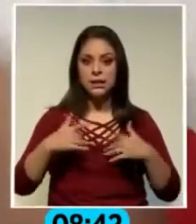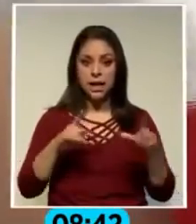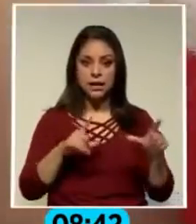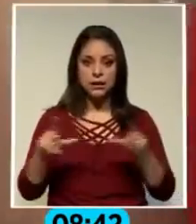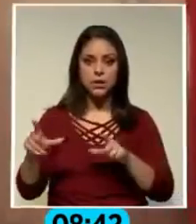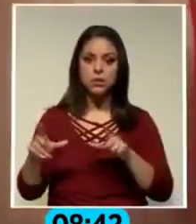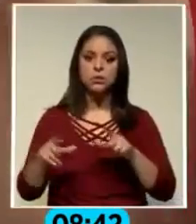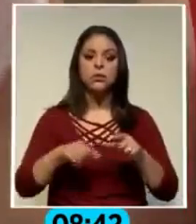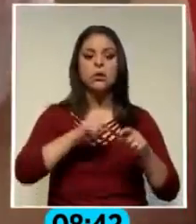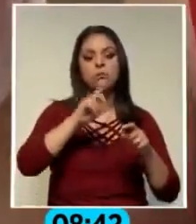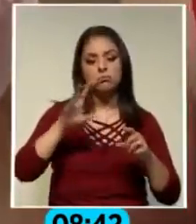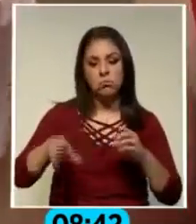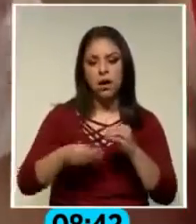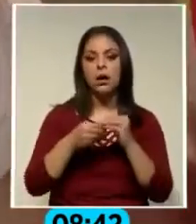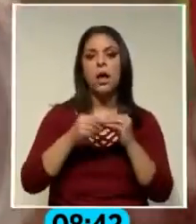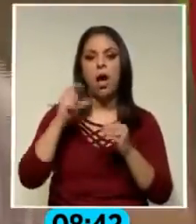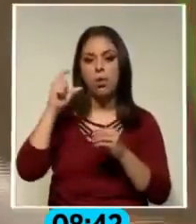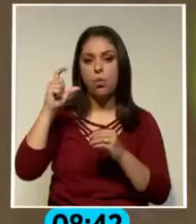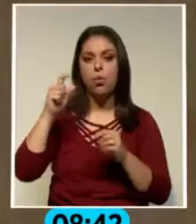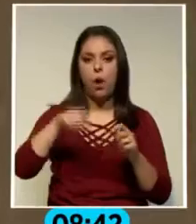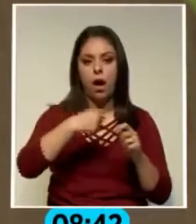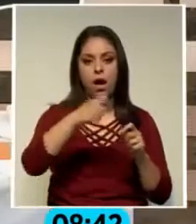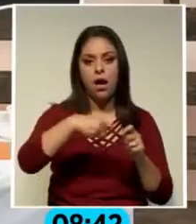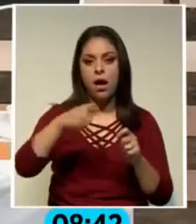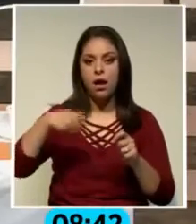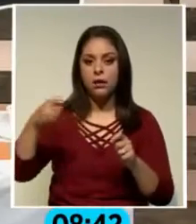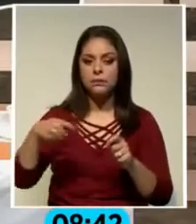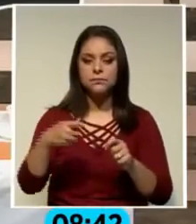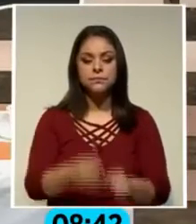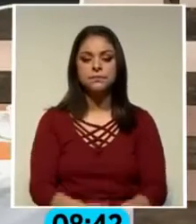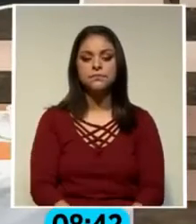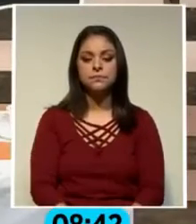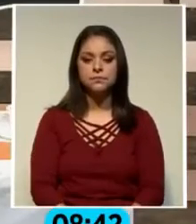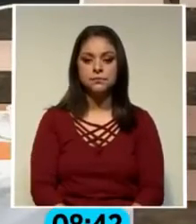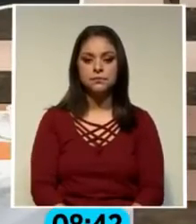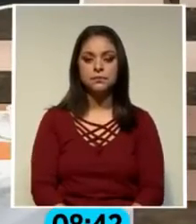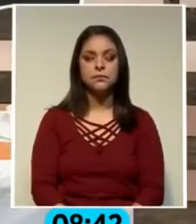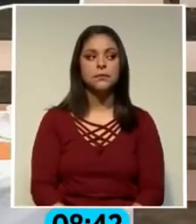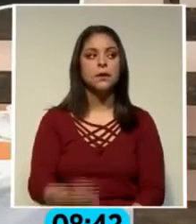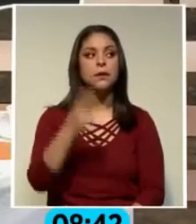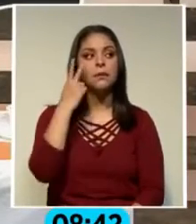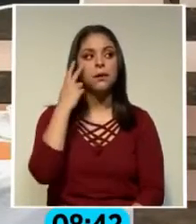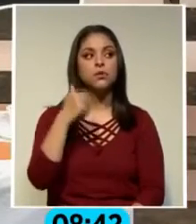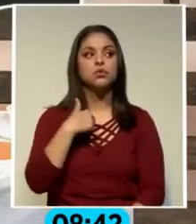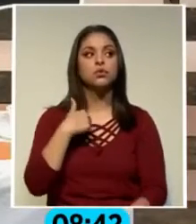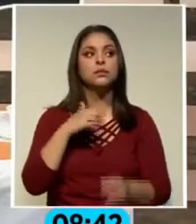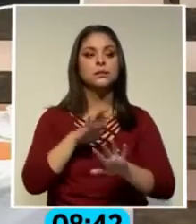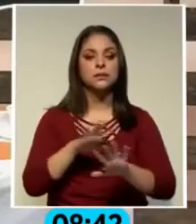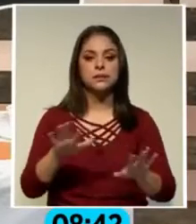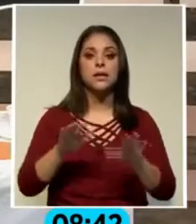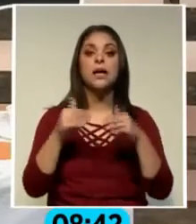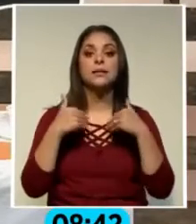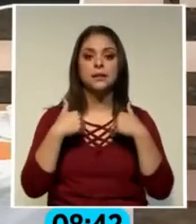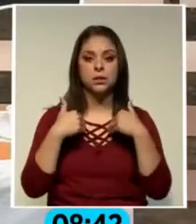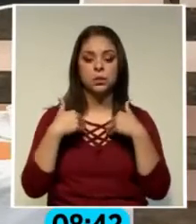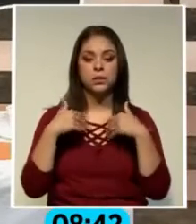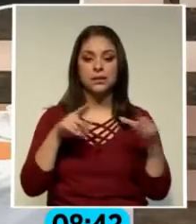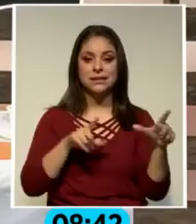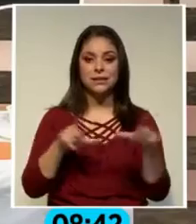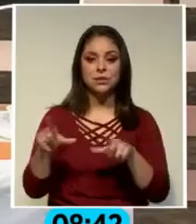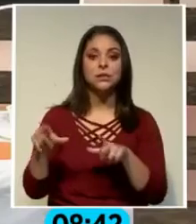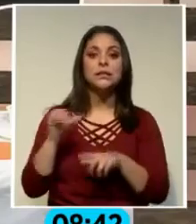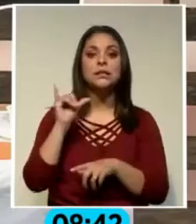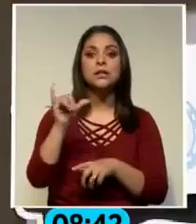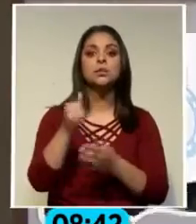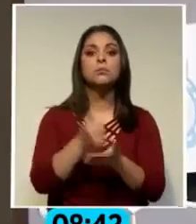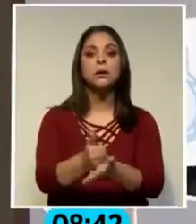preparados. Incorporamos la aguja. Aquí tenemos todo, vea niña Gwen, ya yo lo cosí. Y esto nos puede servir